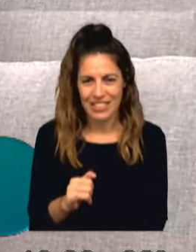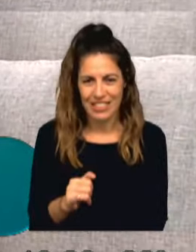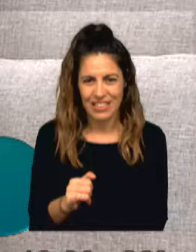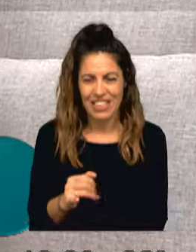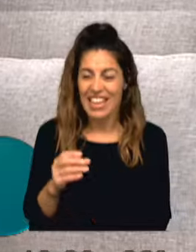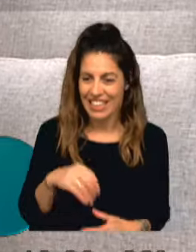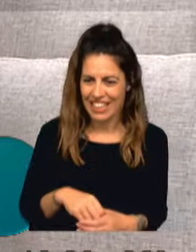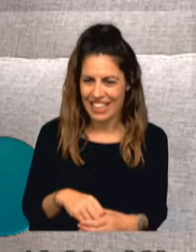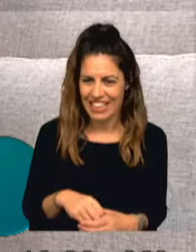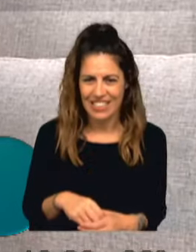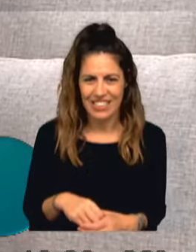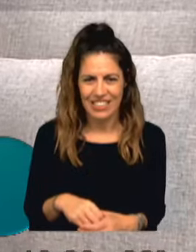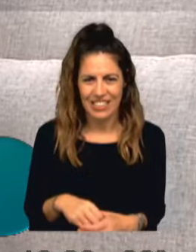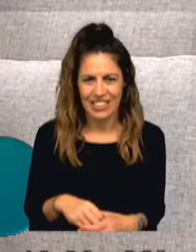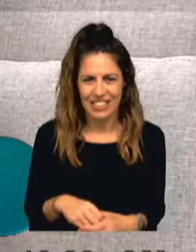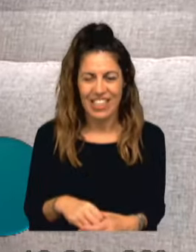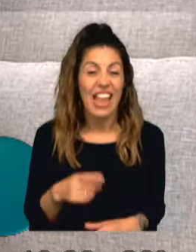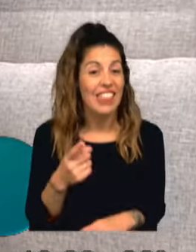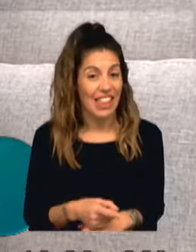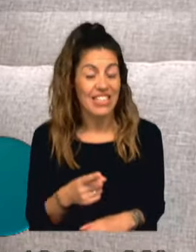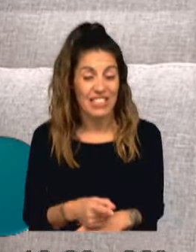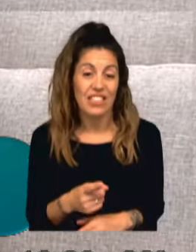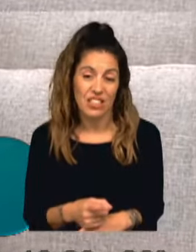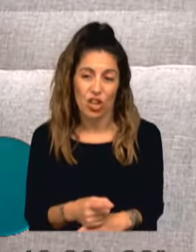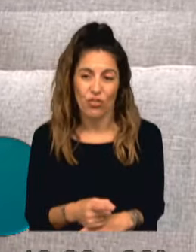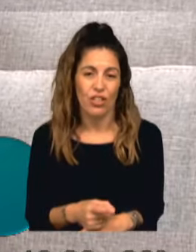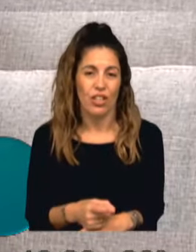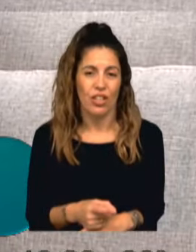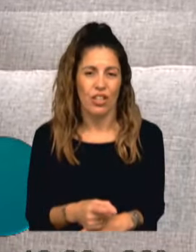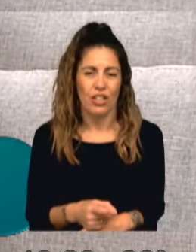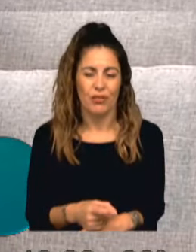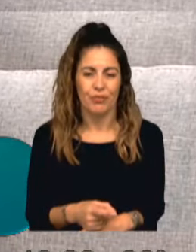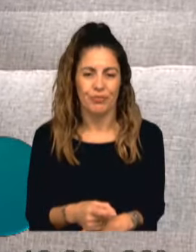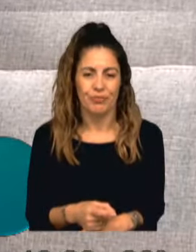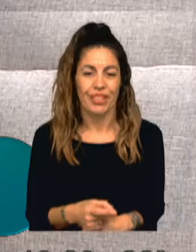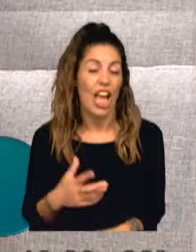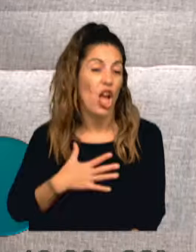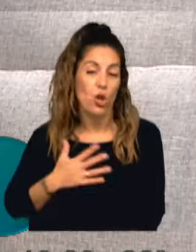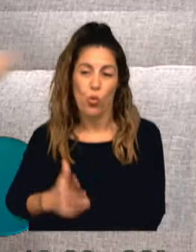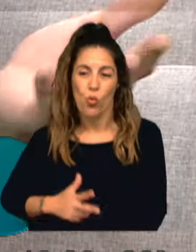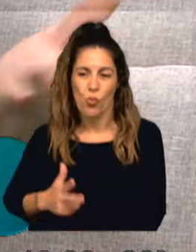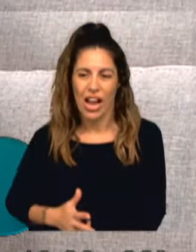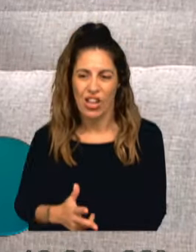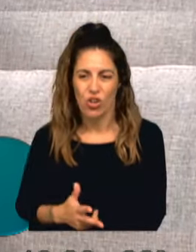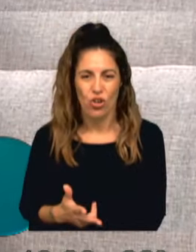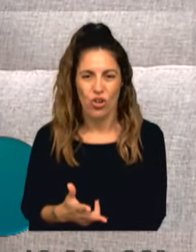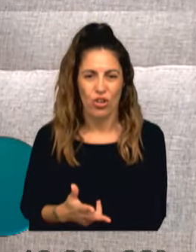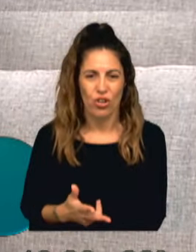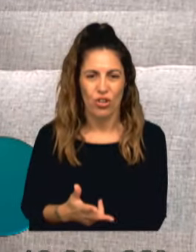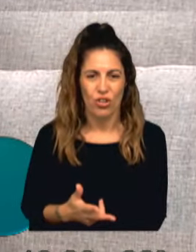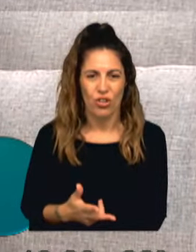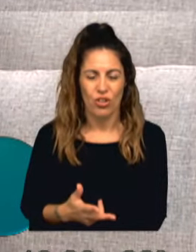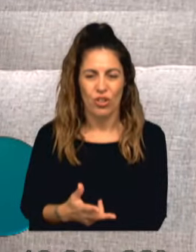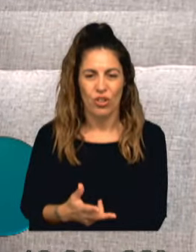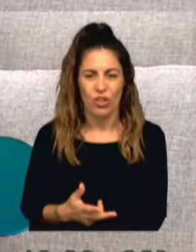cierta injerencia en la decisión de las de las porque bueno en humano está como Obviamente que es una es una